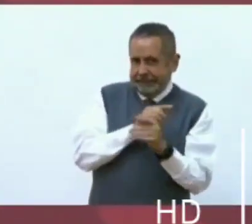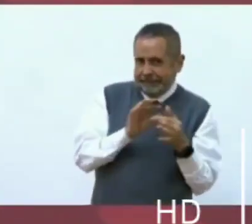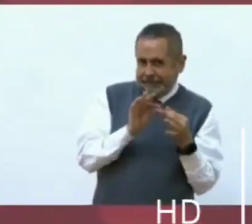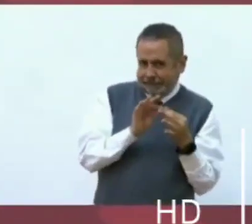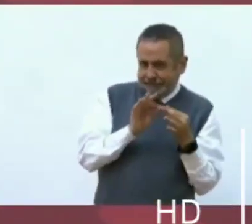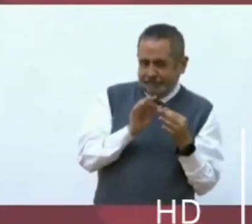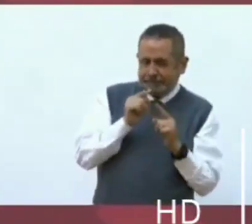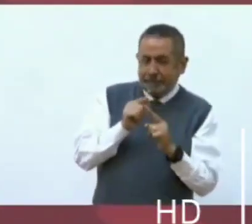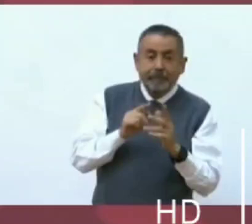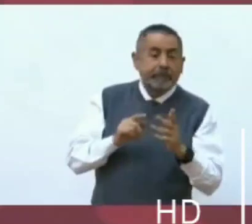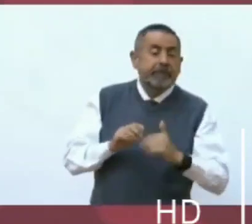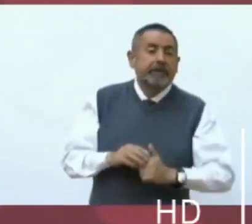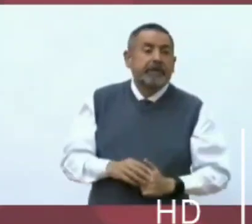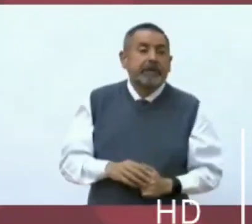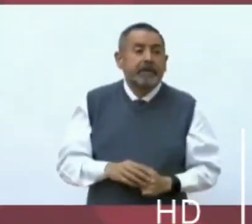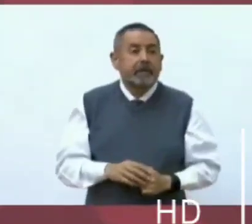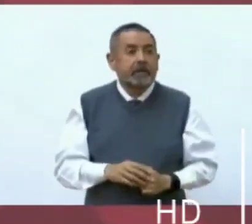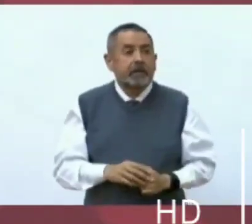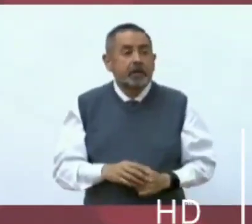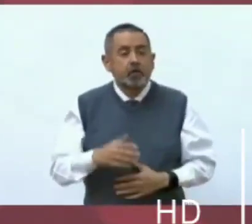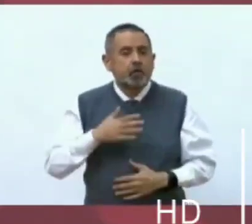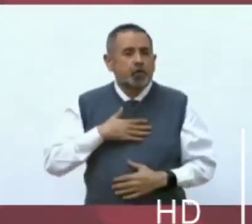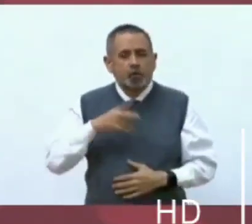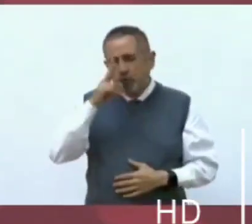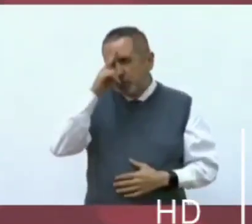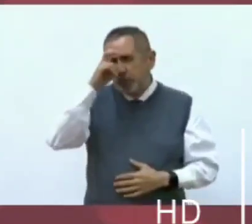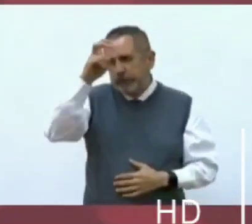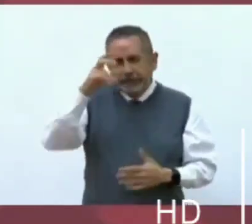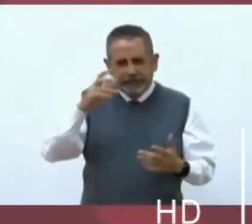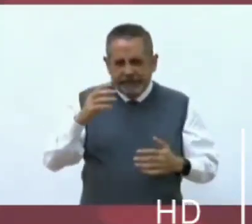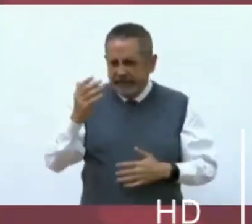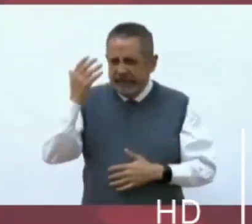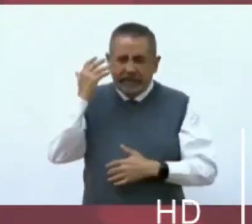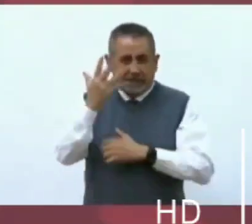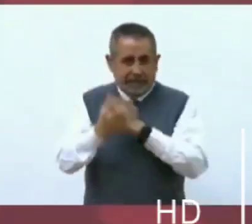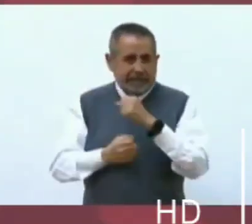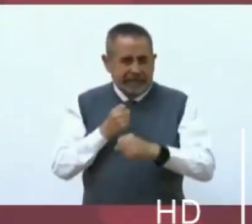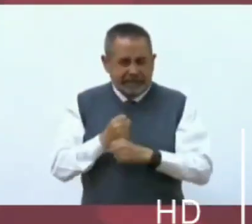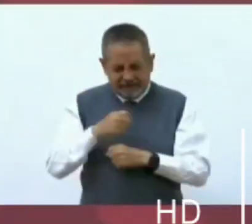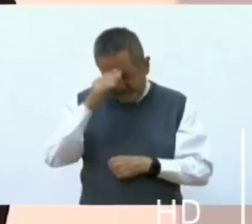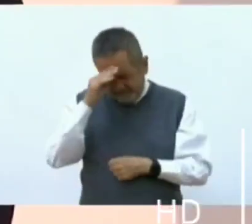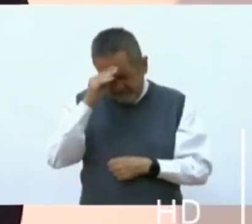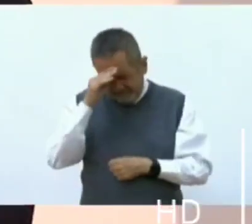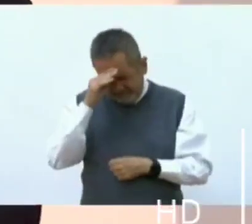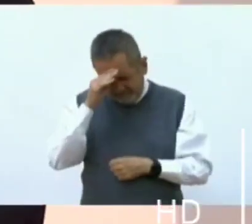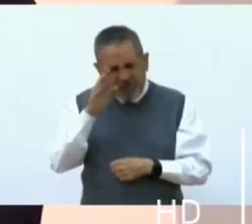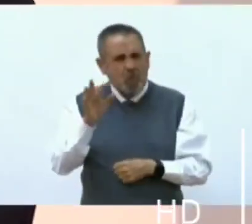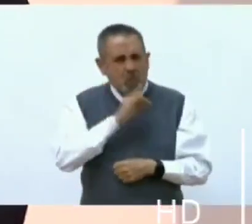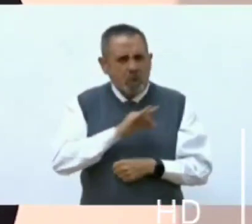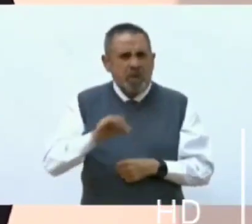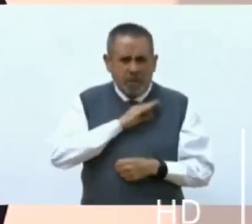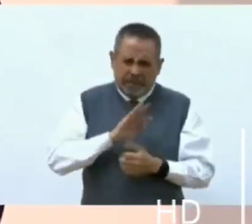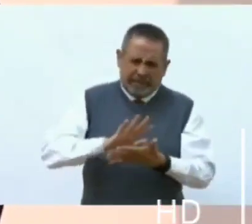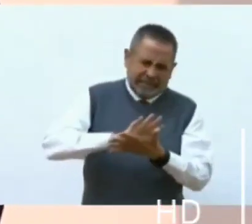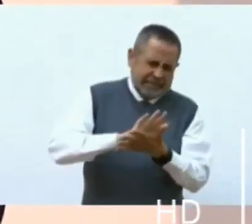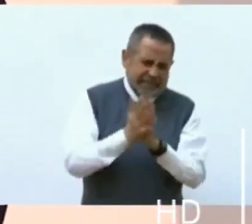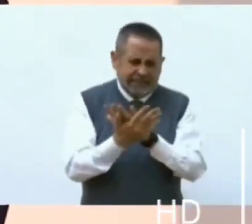del guión. Yo soñé hace 5 años que podíamos digitalizar